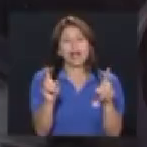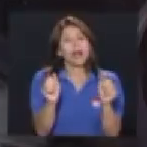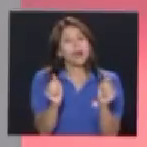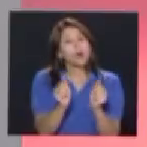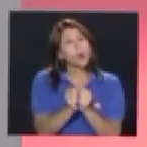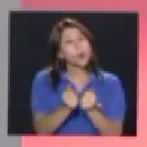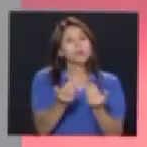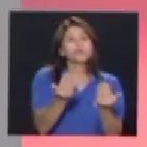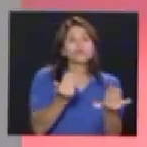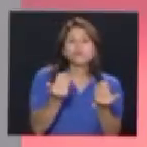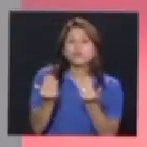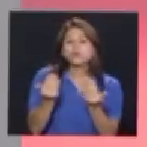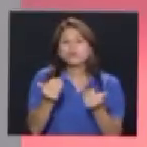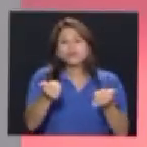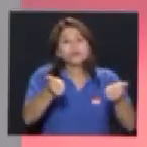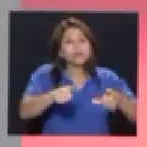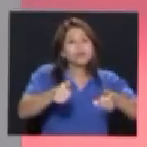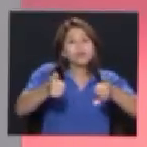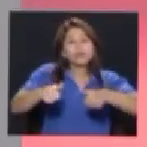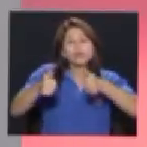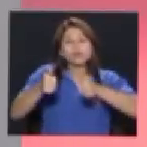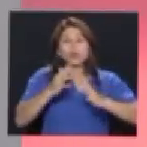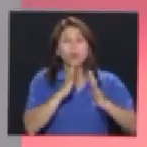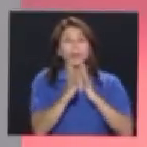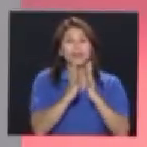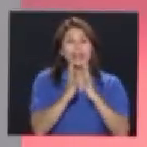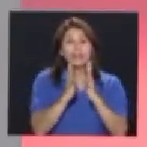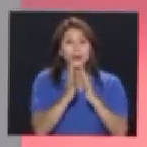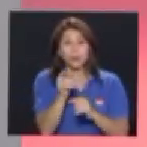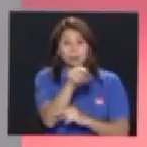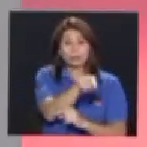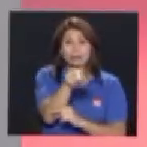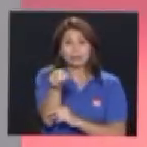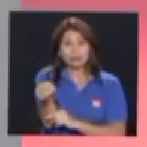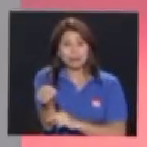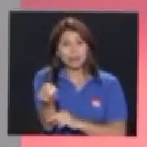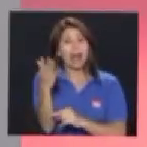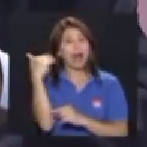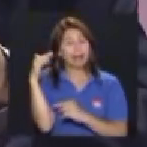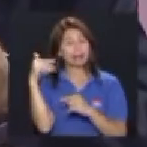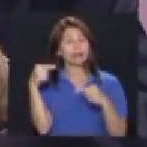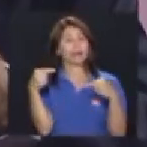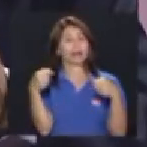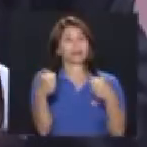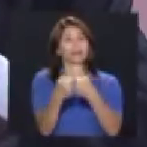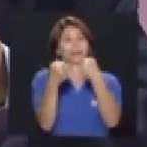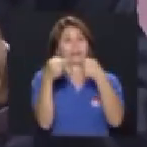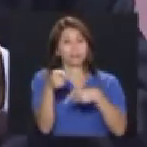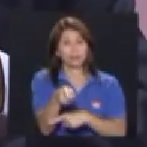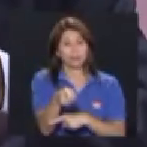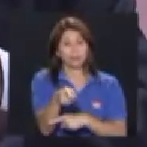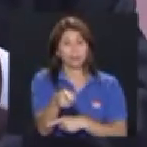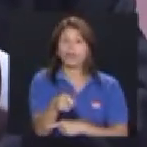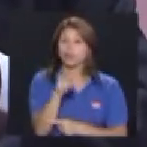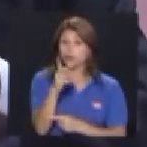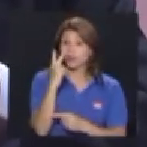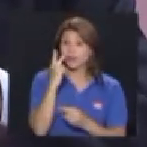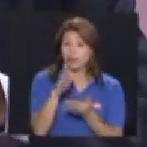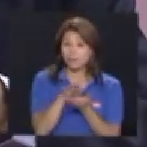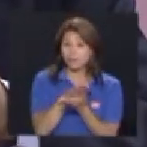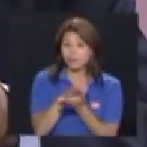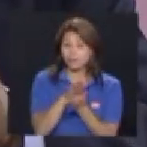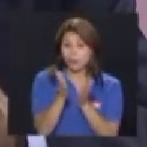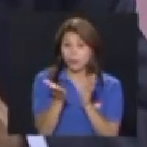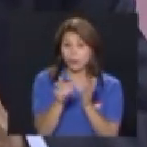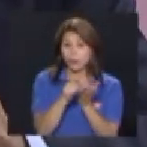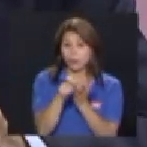conversación, de conciliación entre partes que habían confrontado muy fuerte. Si usted ve, el Estado de la Nación es